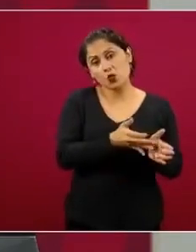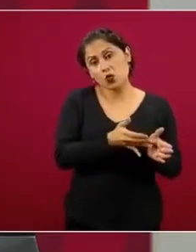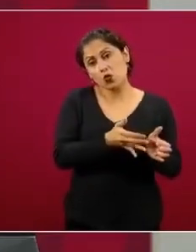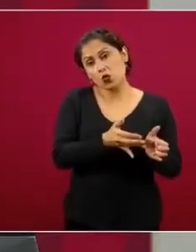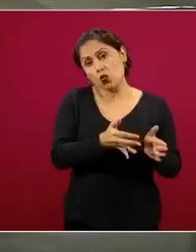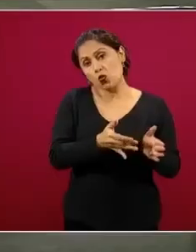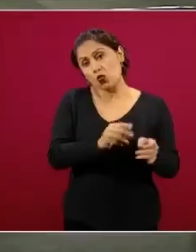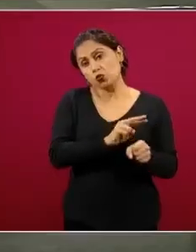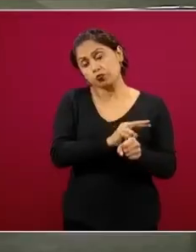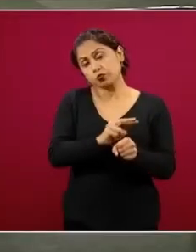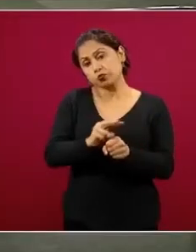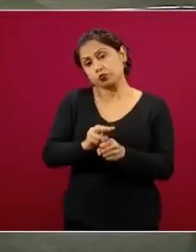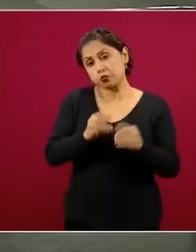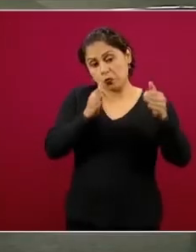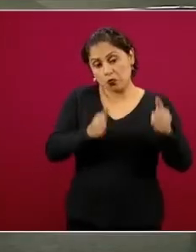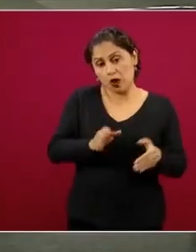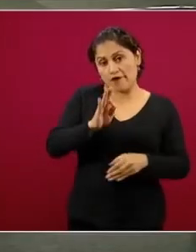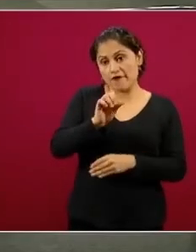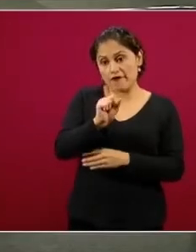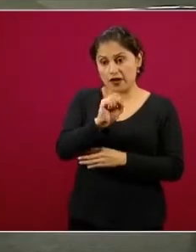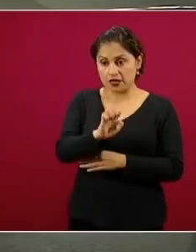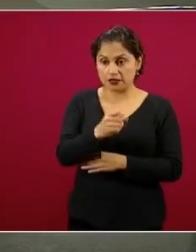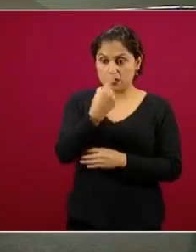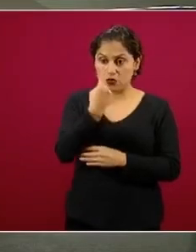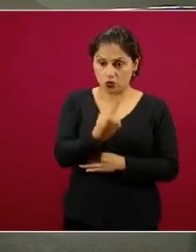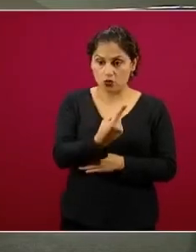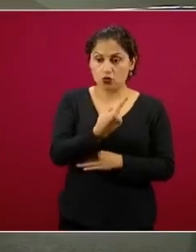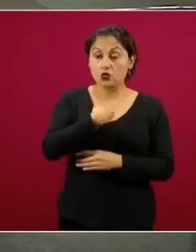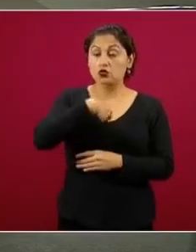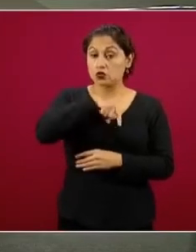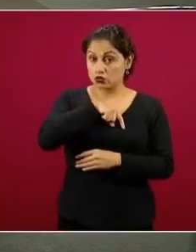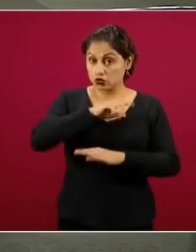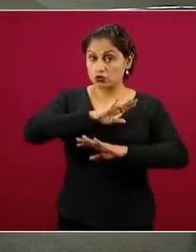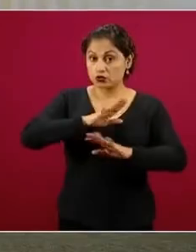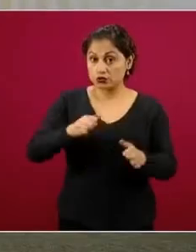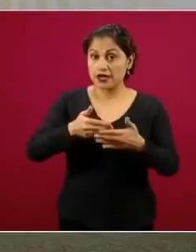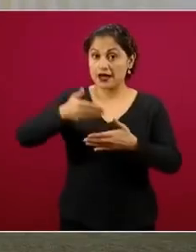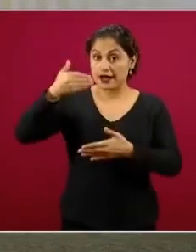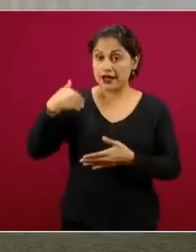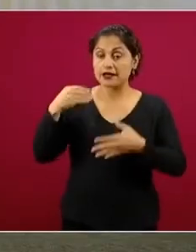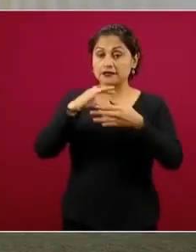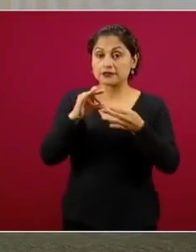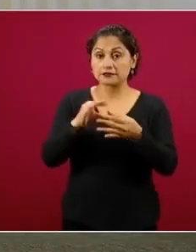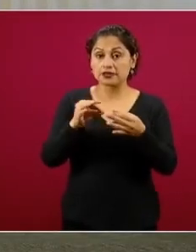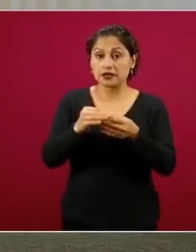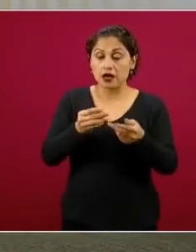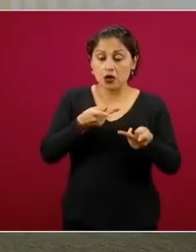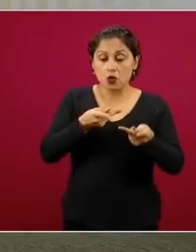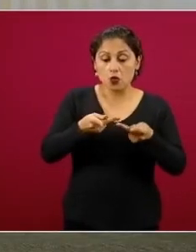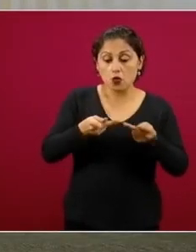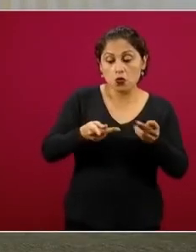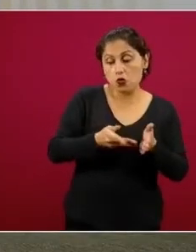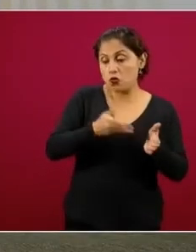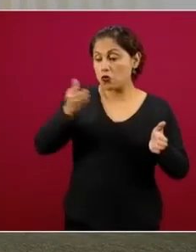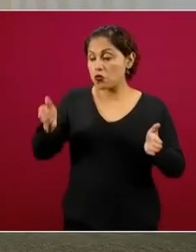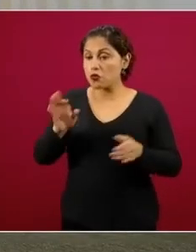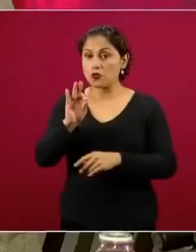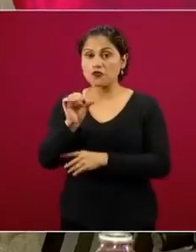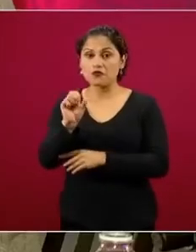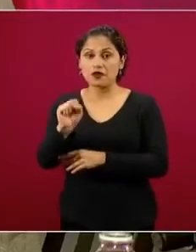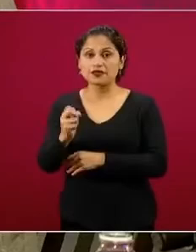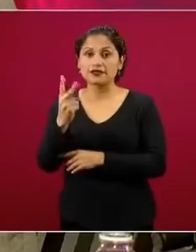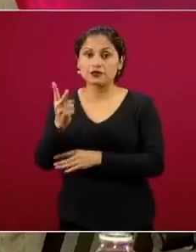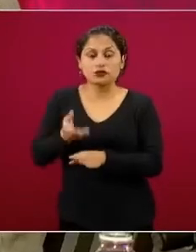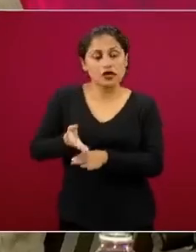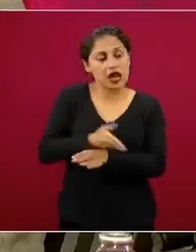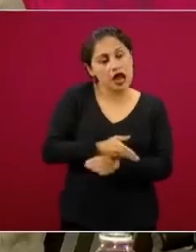este abordaje. Como lo preparamos y lo anunciamos, cuando nos anticipamos a la fase 2 con medidas de fase